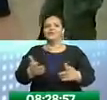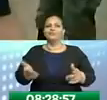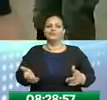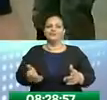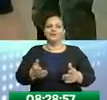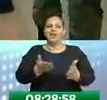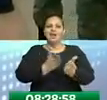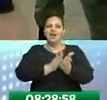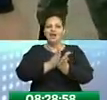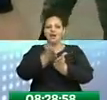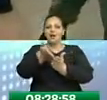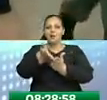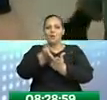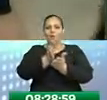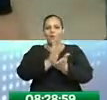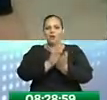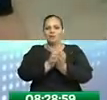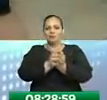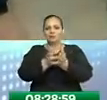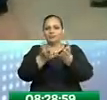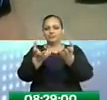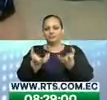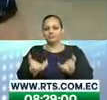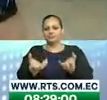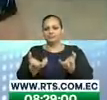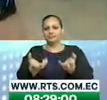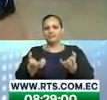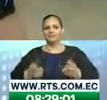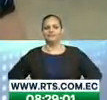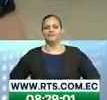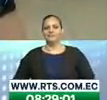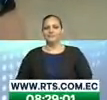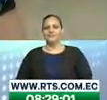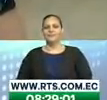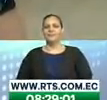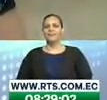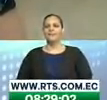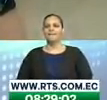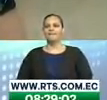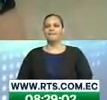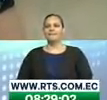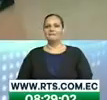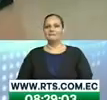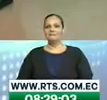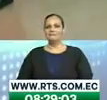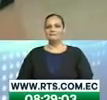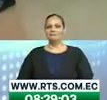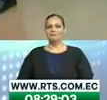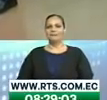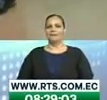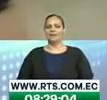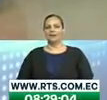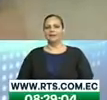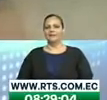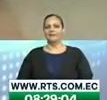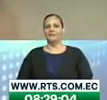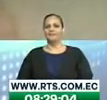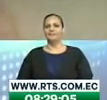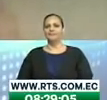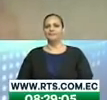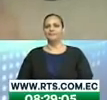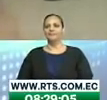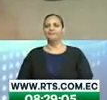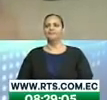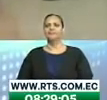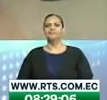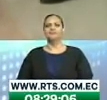¿Cómo? Un par de tapas de aguacate. Está aguacate, ¿no? Las tapas encima, Canobulia, ahí de aguacate. ¿A usted le gusta con las tapas encima? Perfecto, pues...